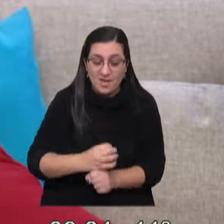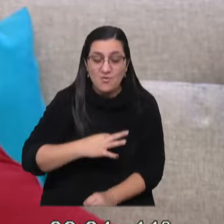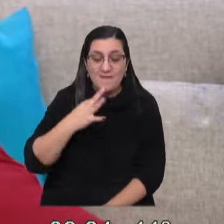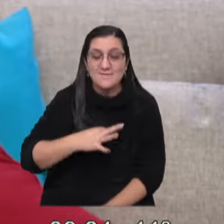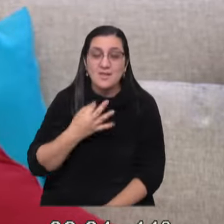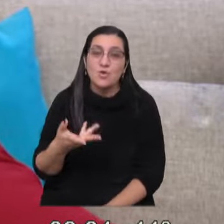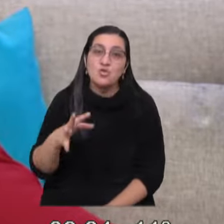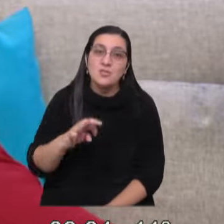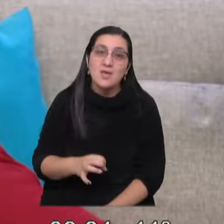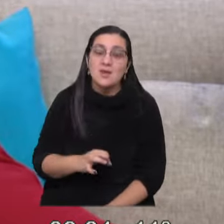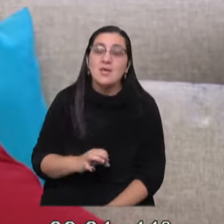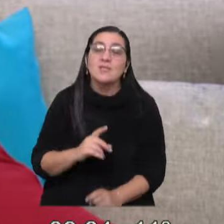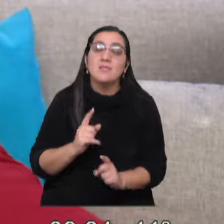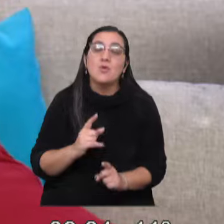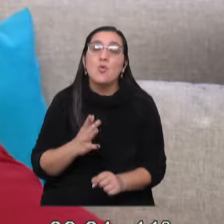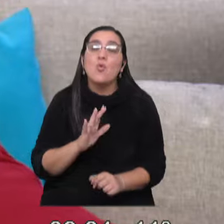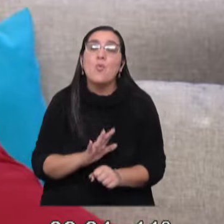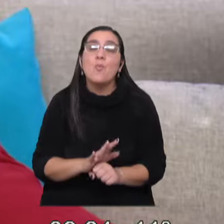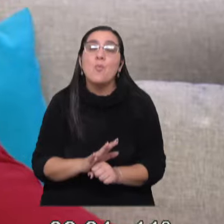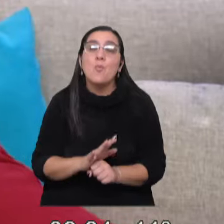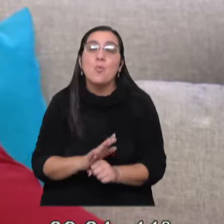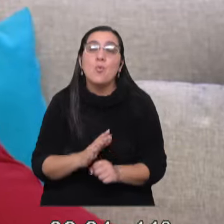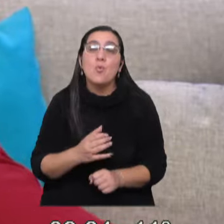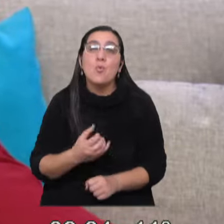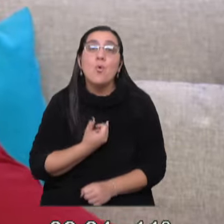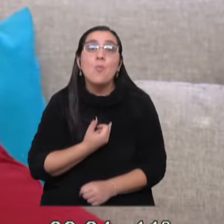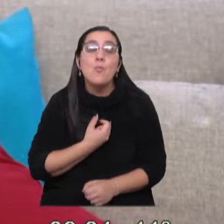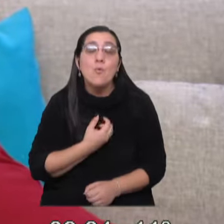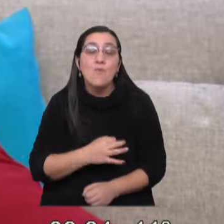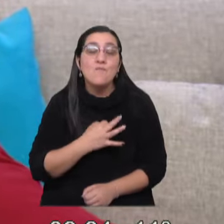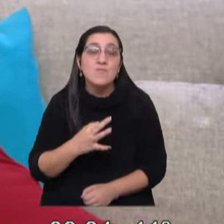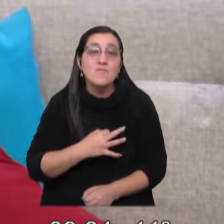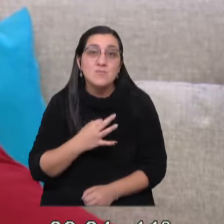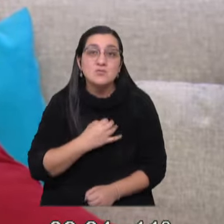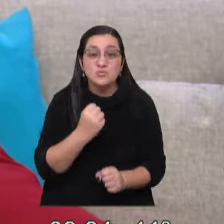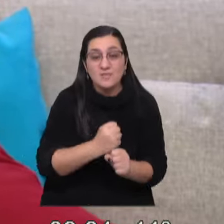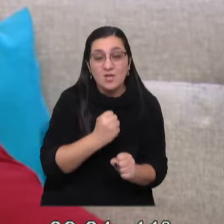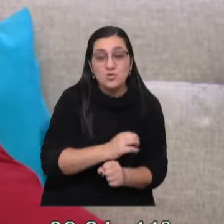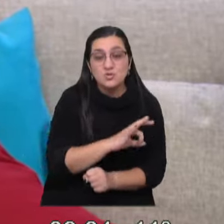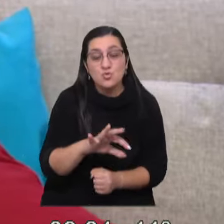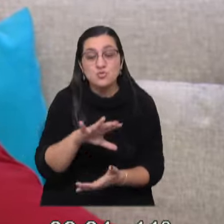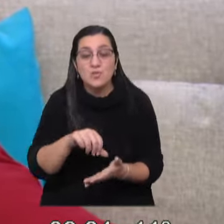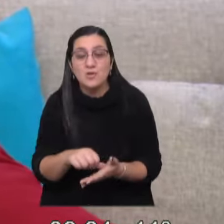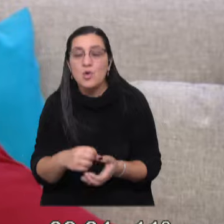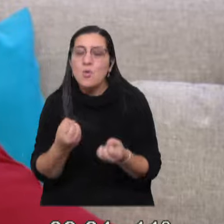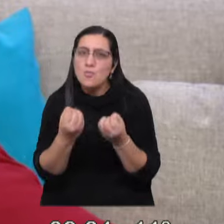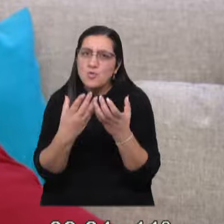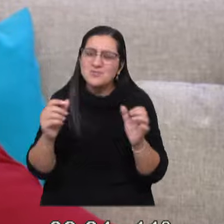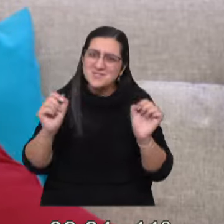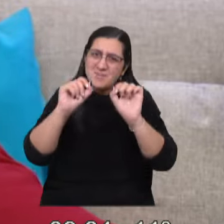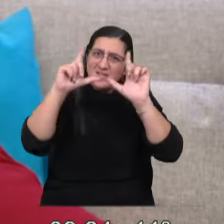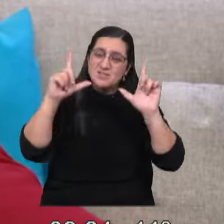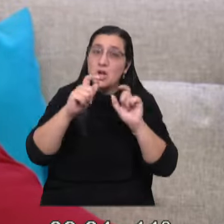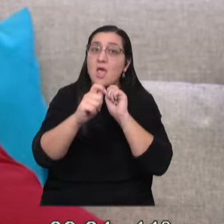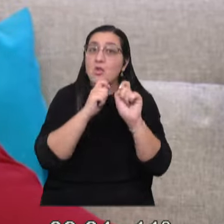cotidiana la forma en que vivimos y somos este trabajadores o ciudadanos y por eso me llama mucho la